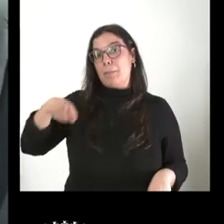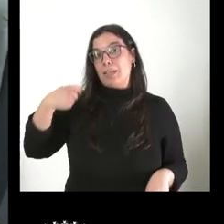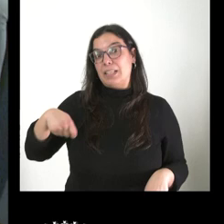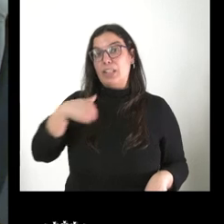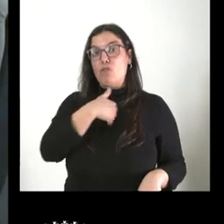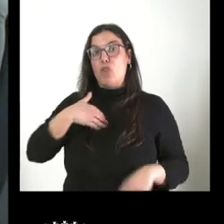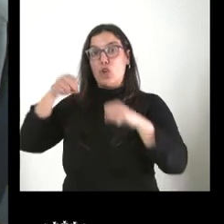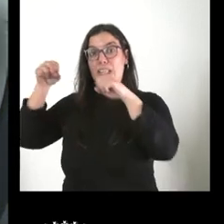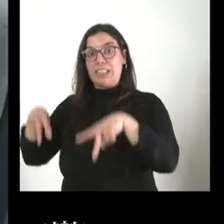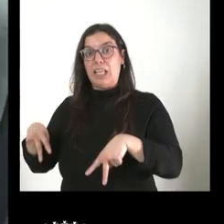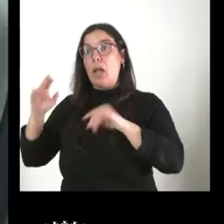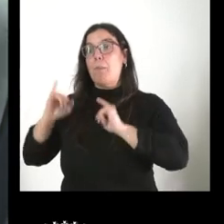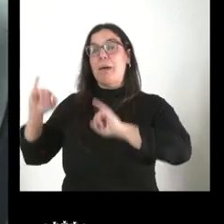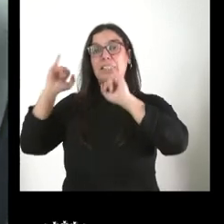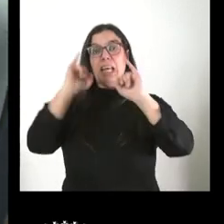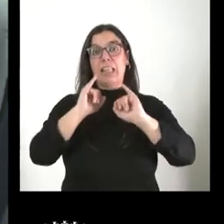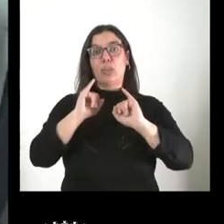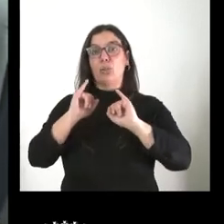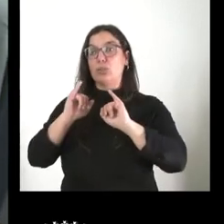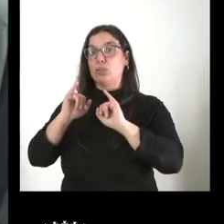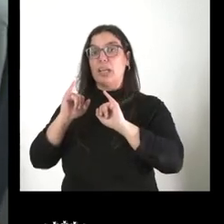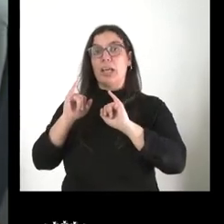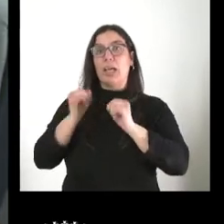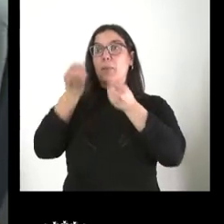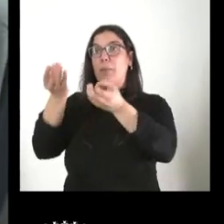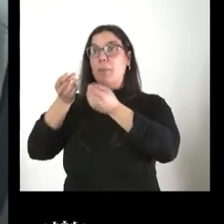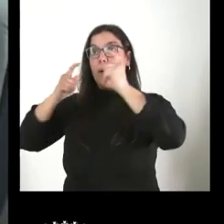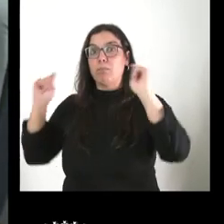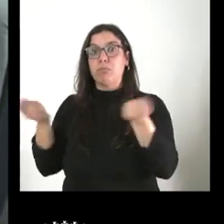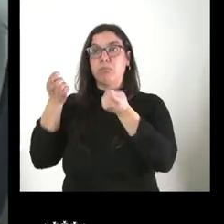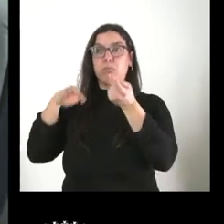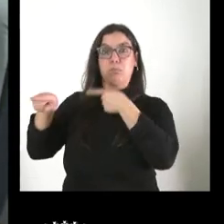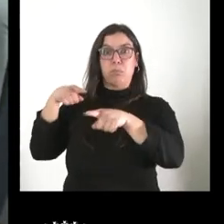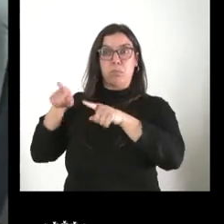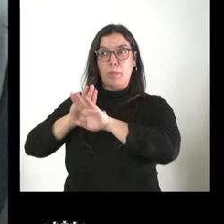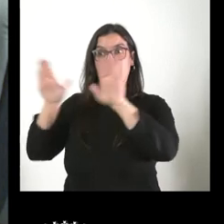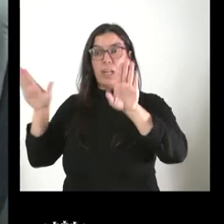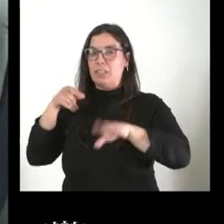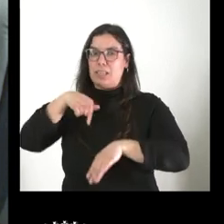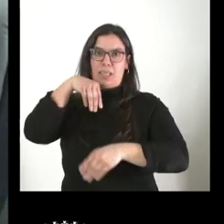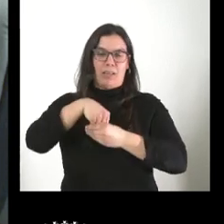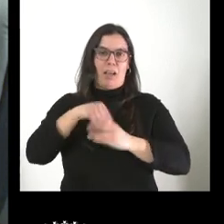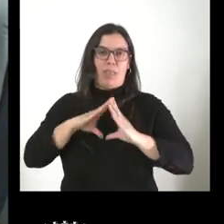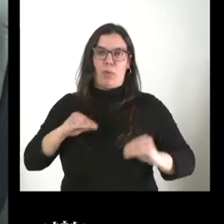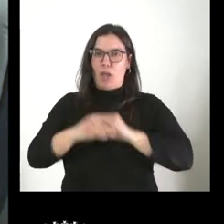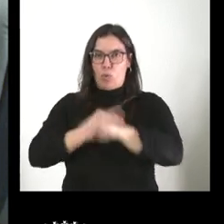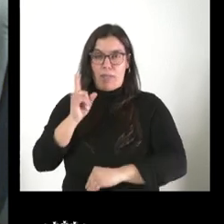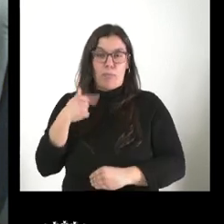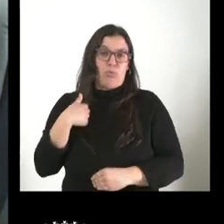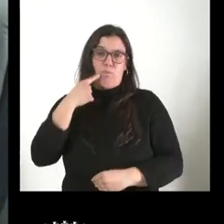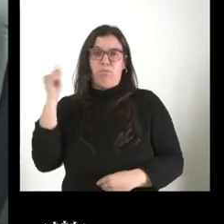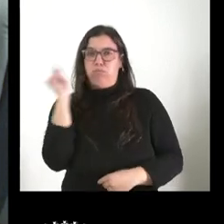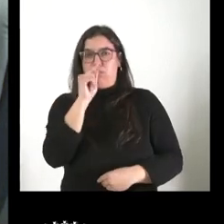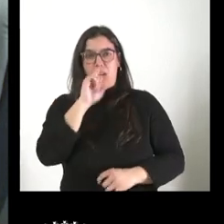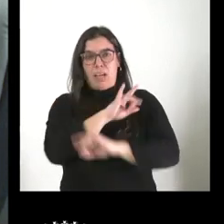sin funciones que anda paseándose y haciendo declaraciones polémicas claramente se refería a García